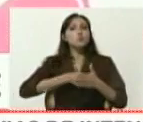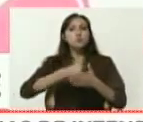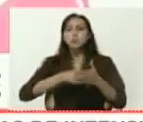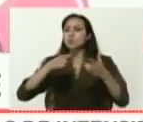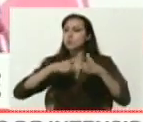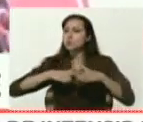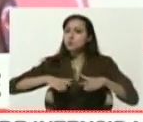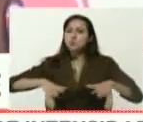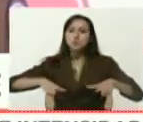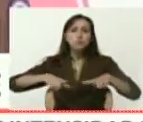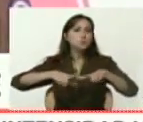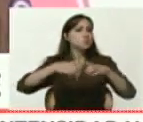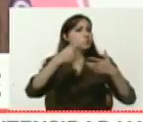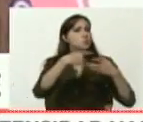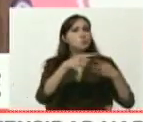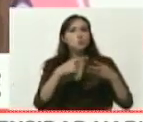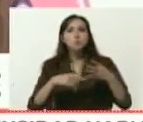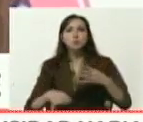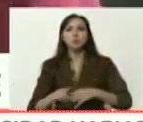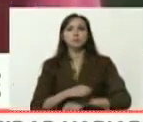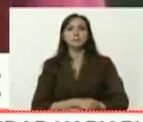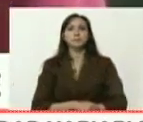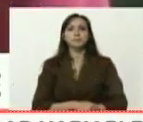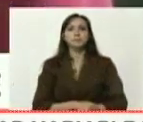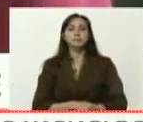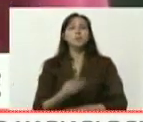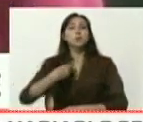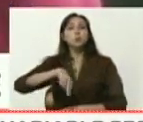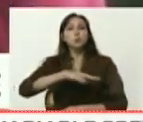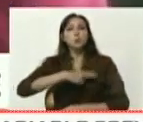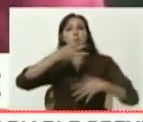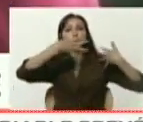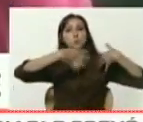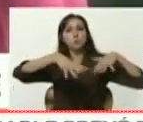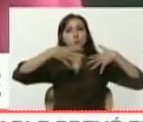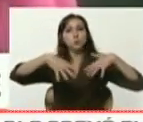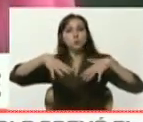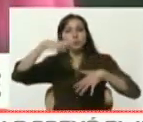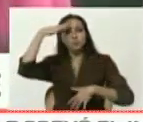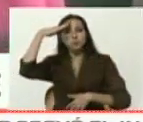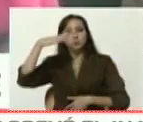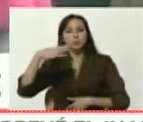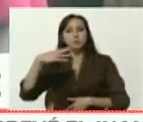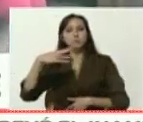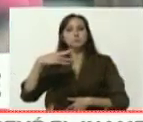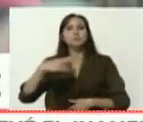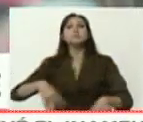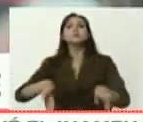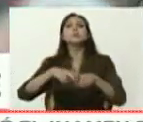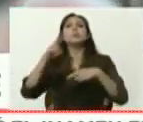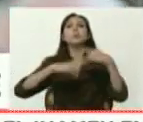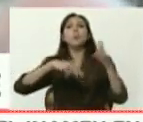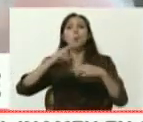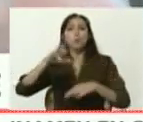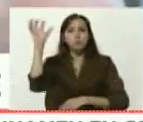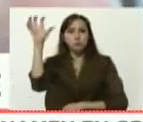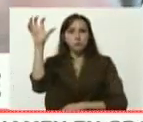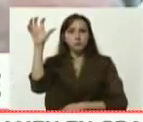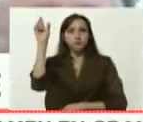escenario o dimensión. Somos un ejército que construyó su patria, que conquistó su